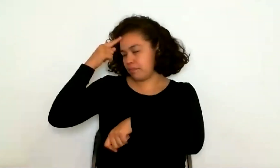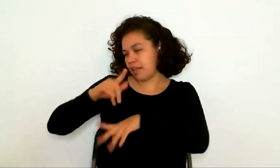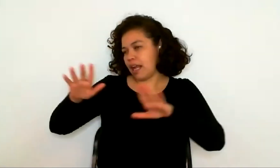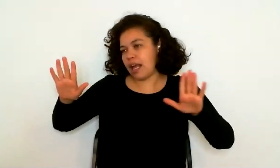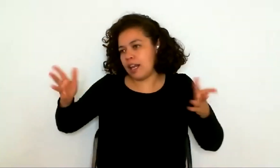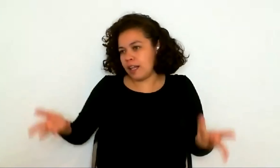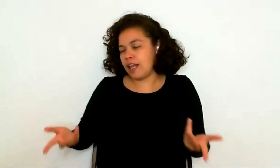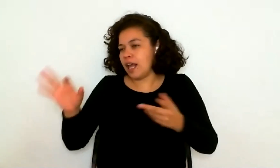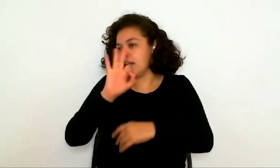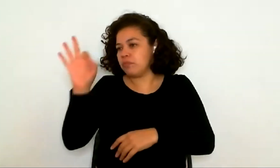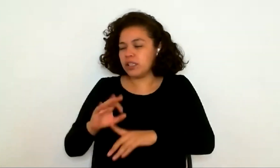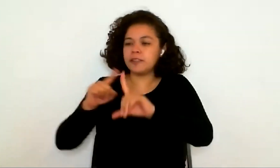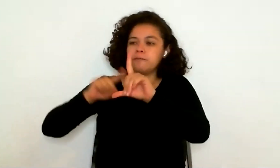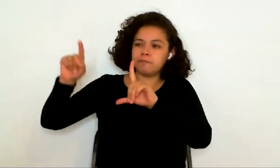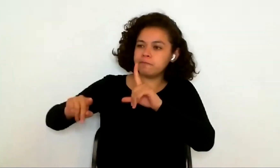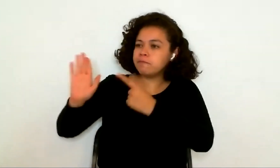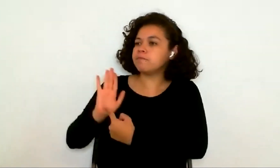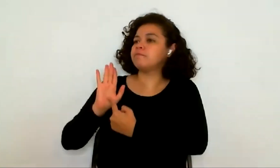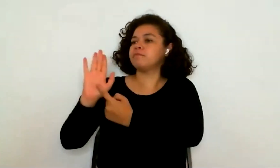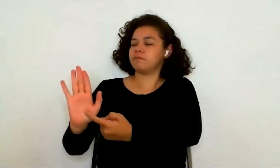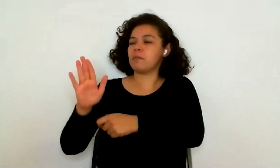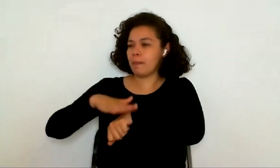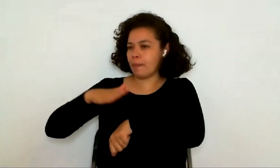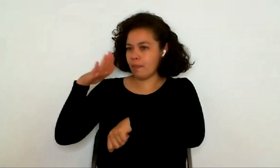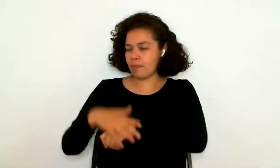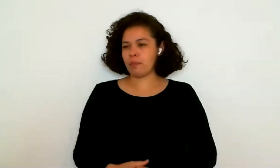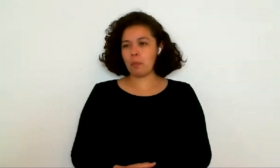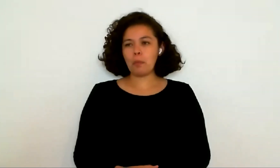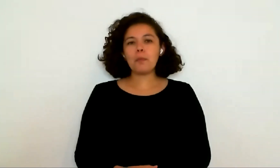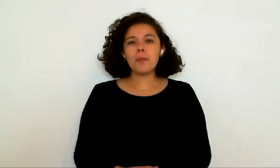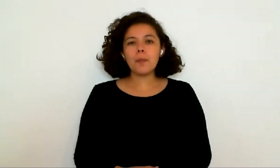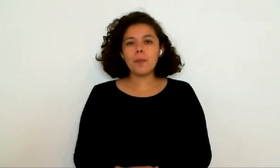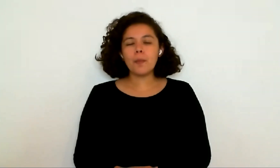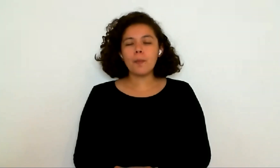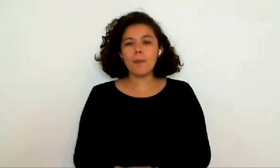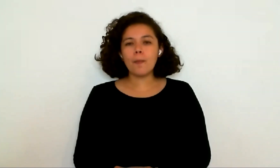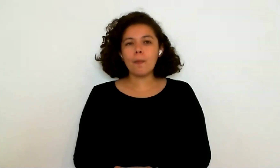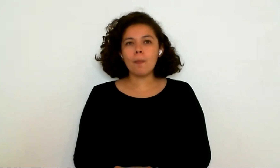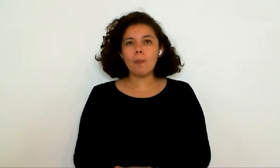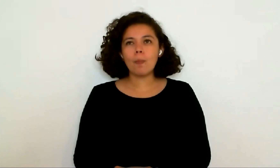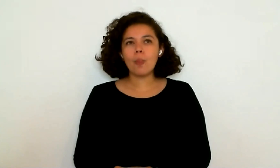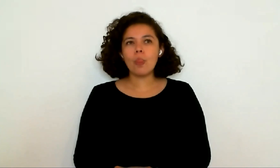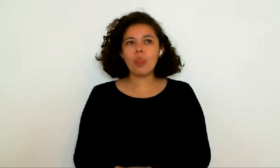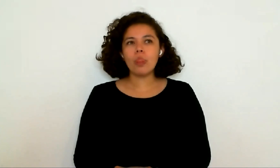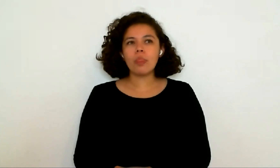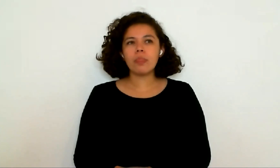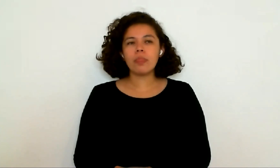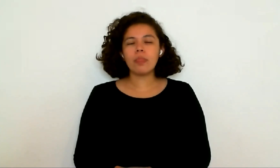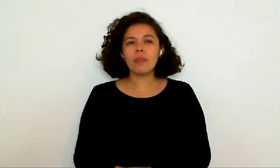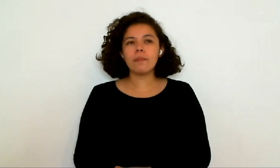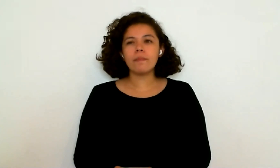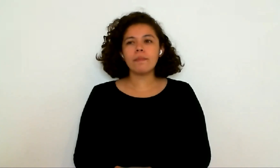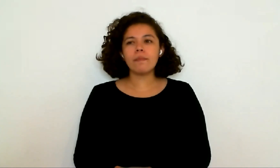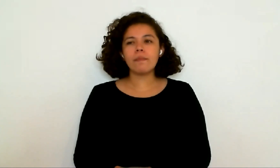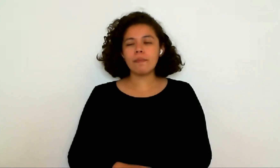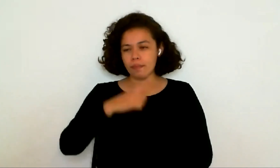de porcentajes, de presentar gráficas incluso, ¿no? De presentar estas gráficas de